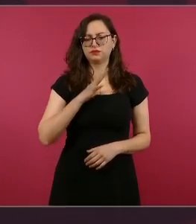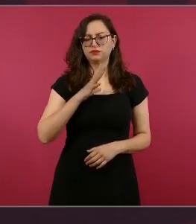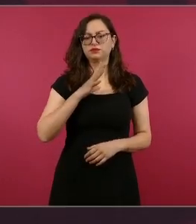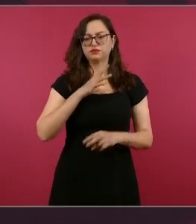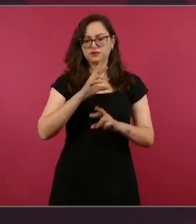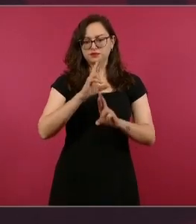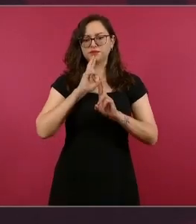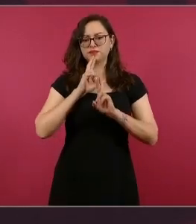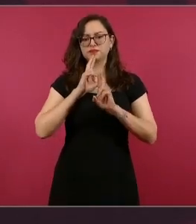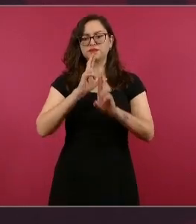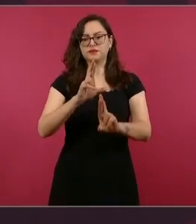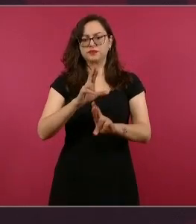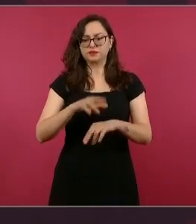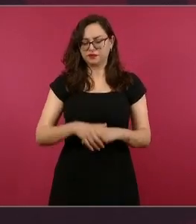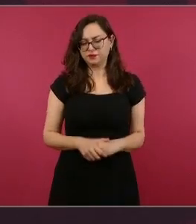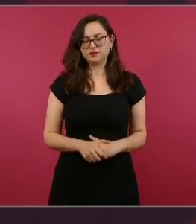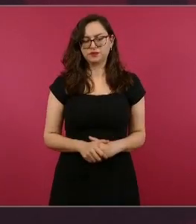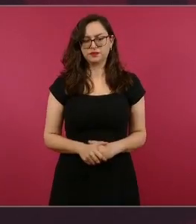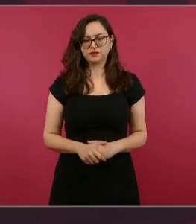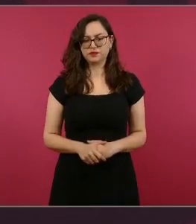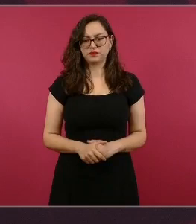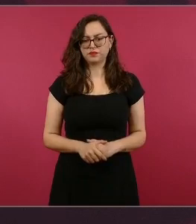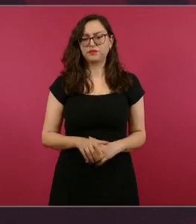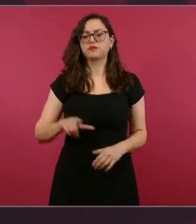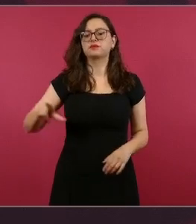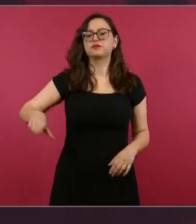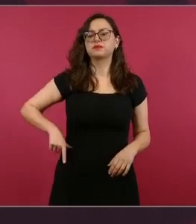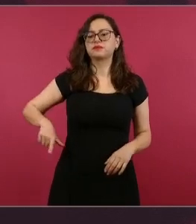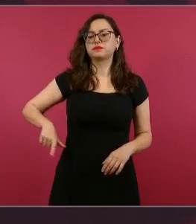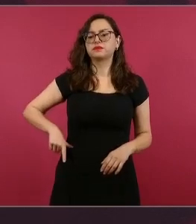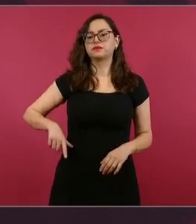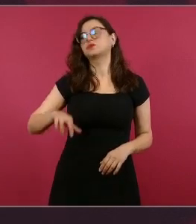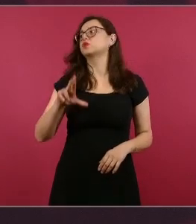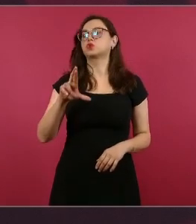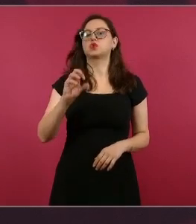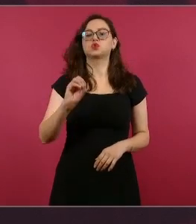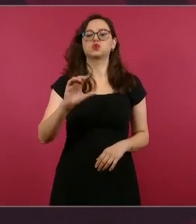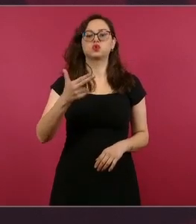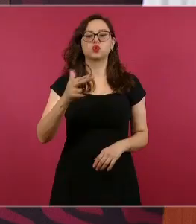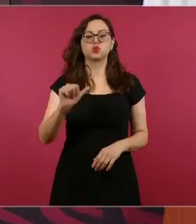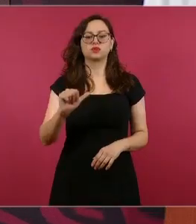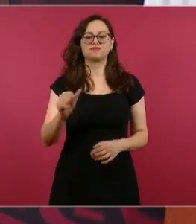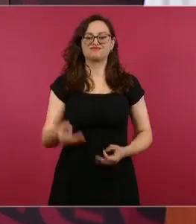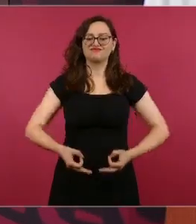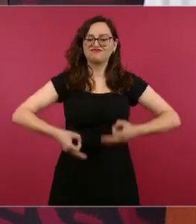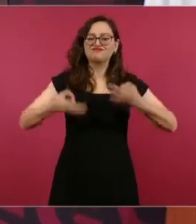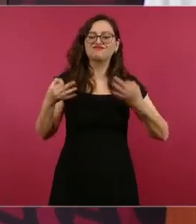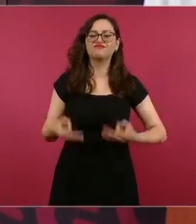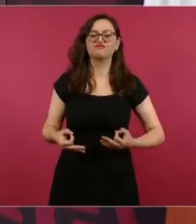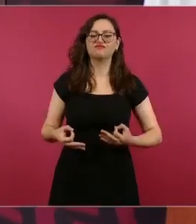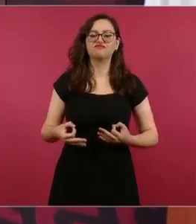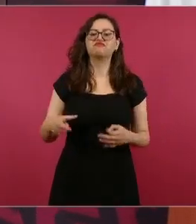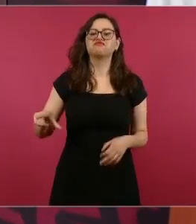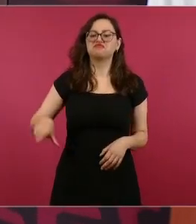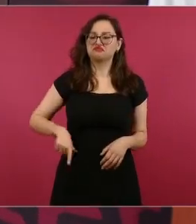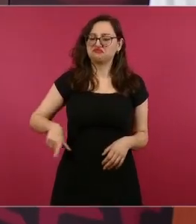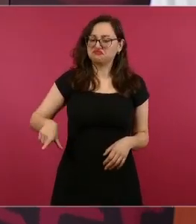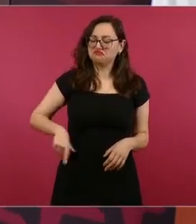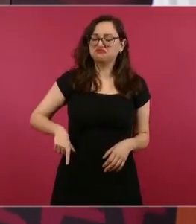El gobernador Rocha es de primera, es un buen